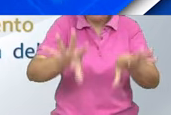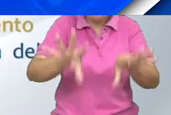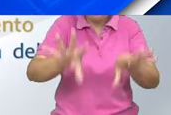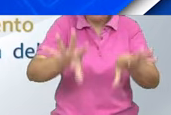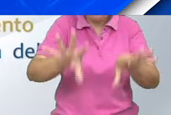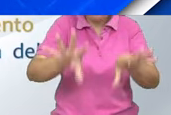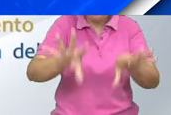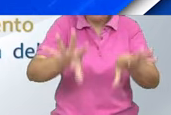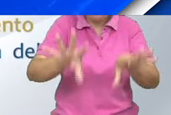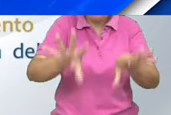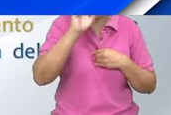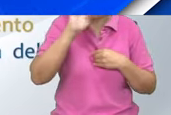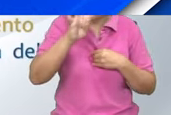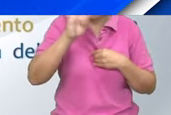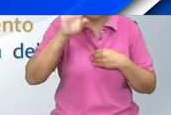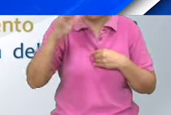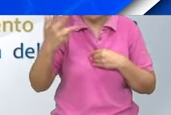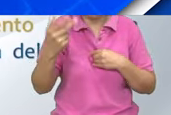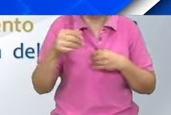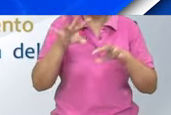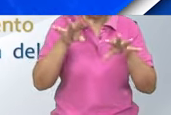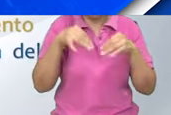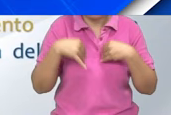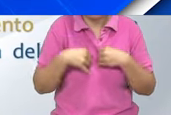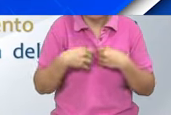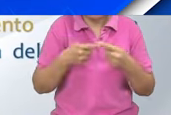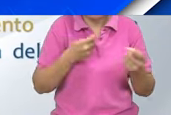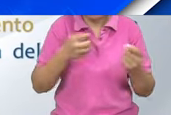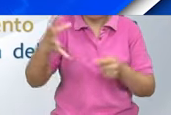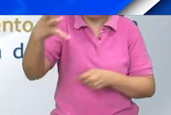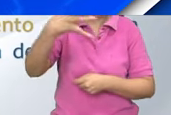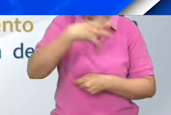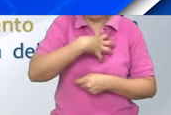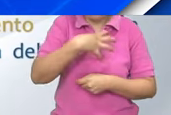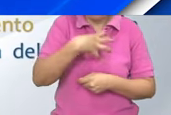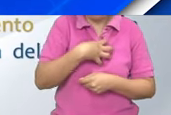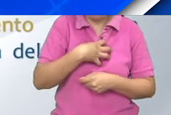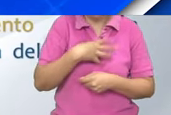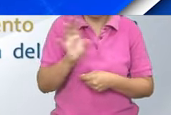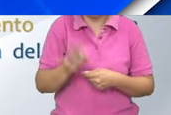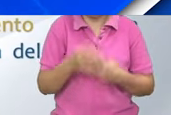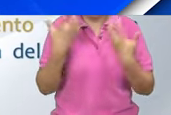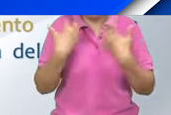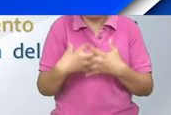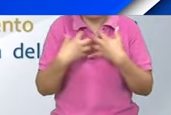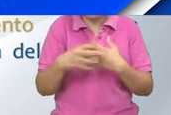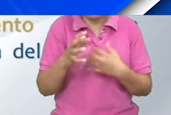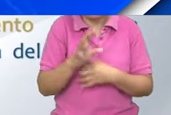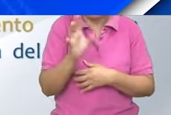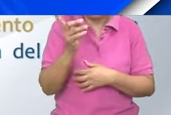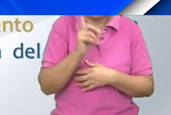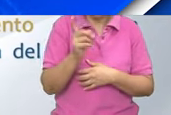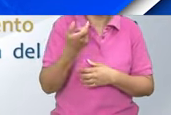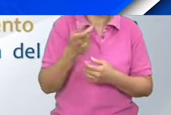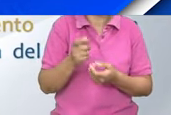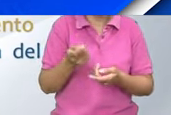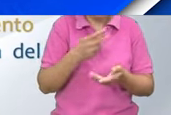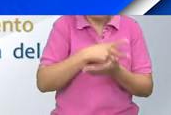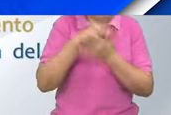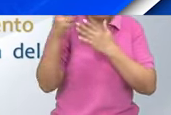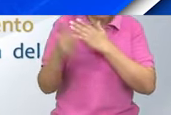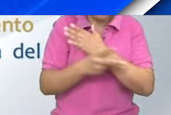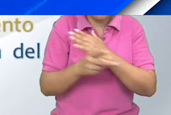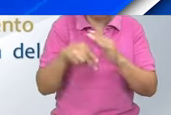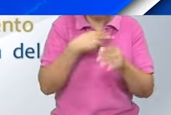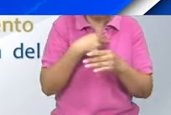cuales 244 se realizaron con recursos propios de las 265